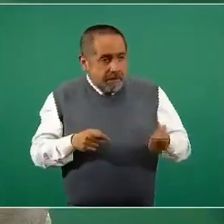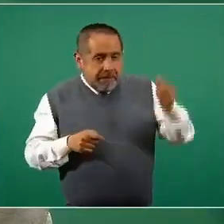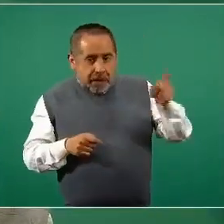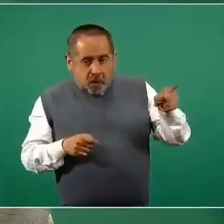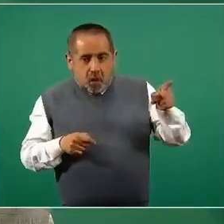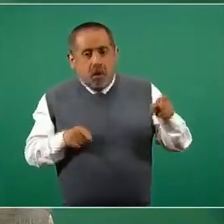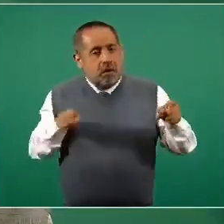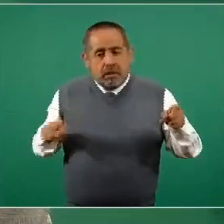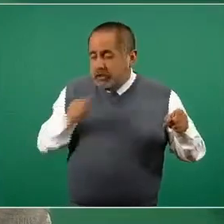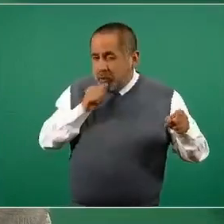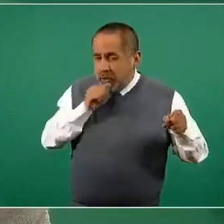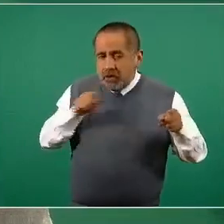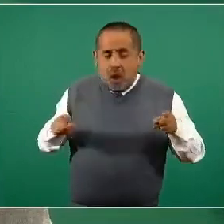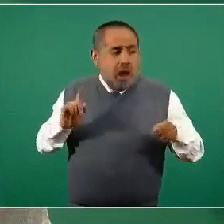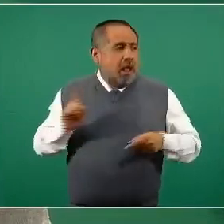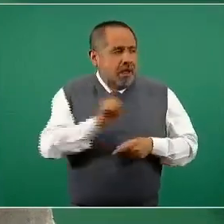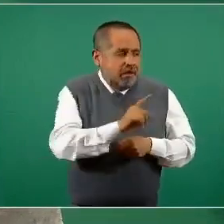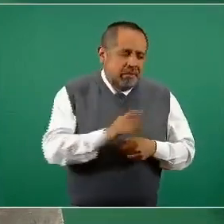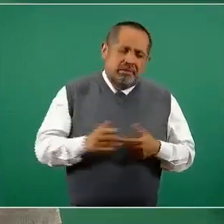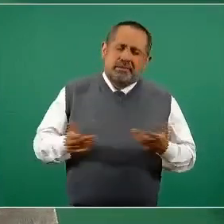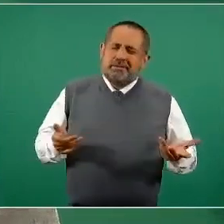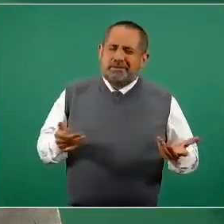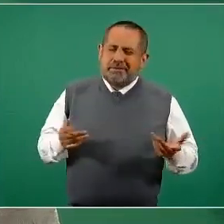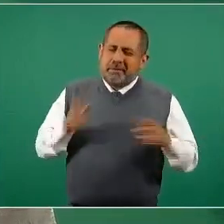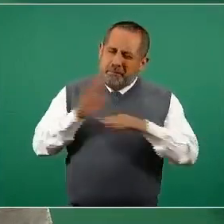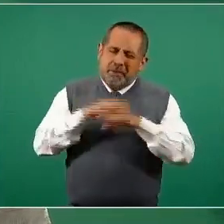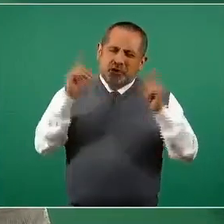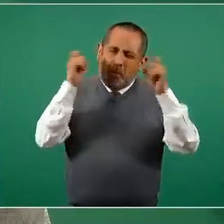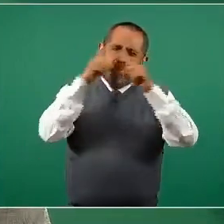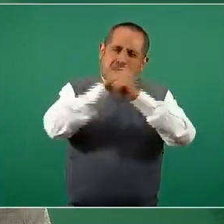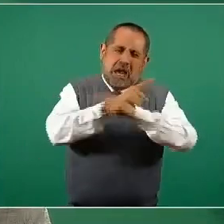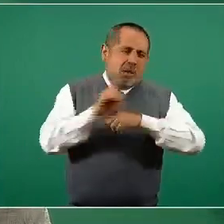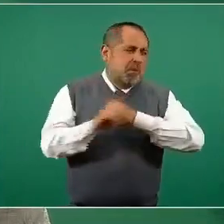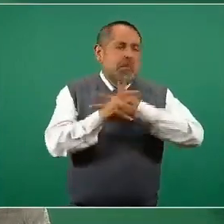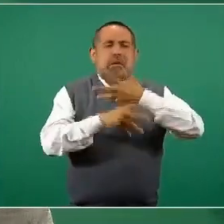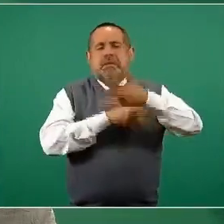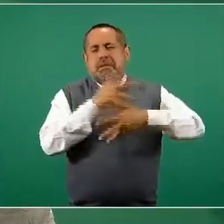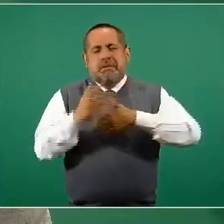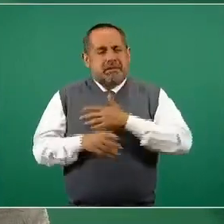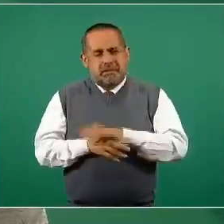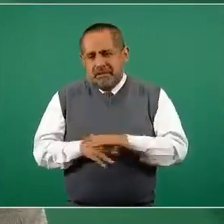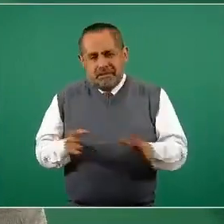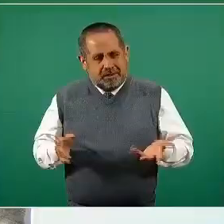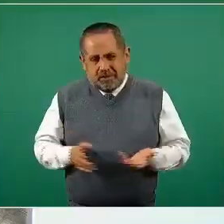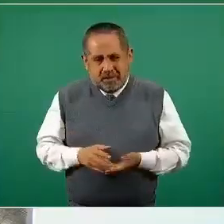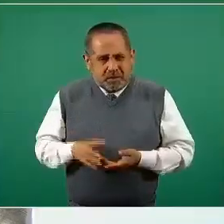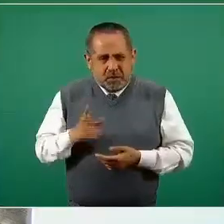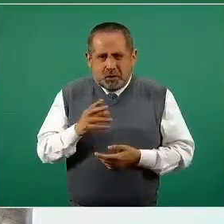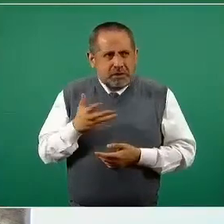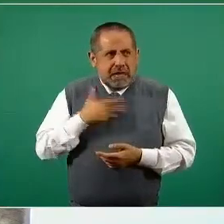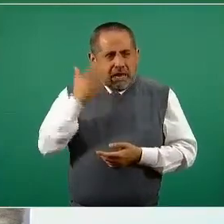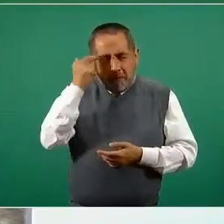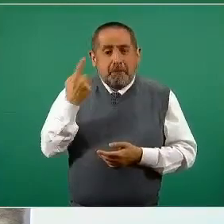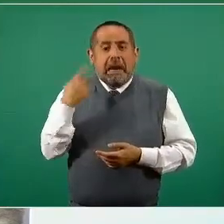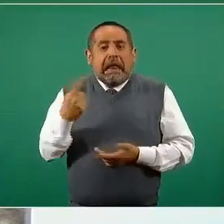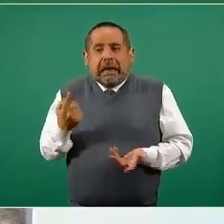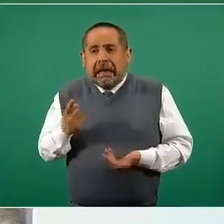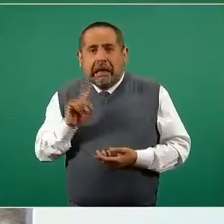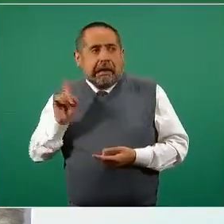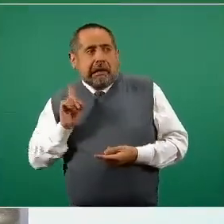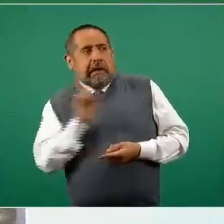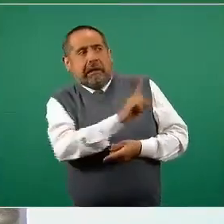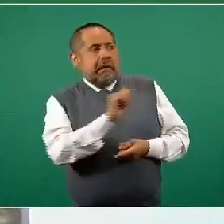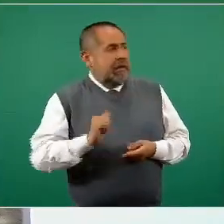quienes todavía no les toca, pues complican la situación y no vemos ninguna lógica por la que deberían